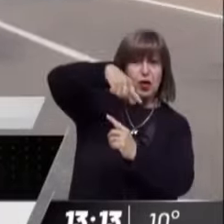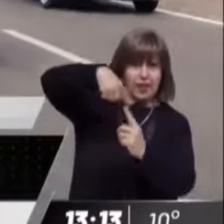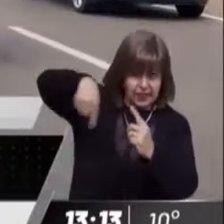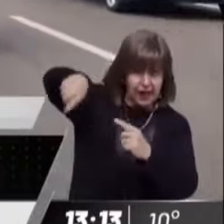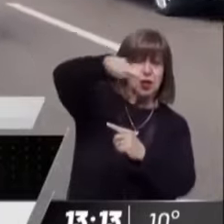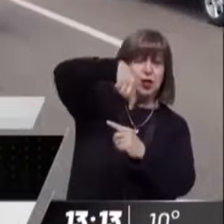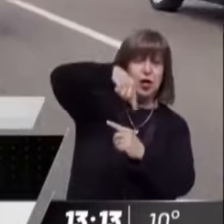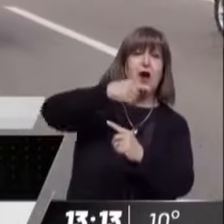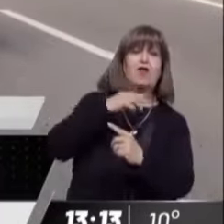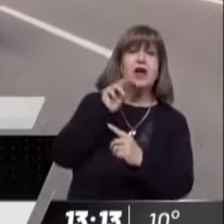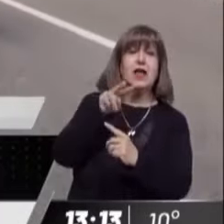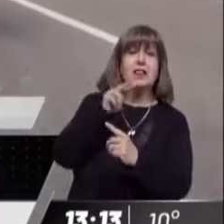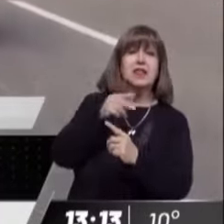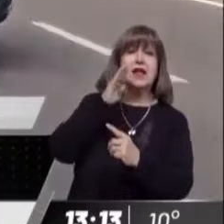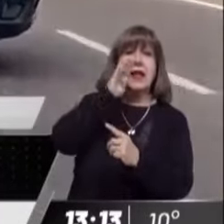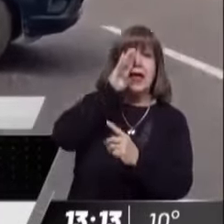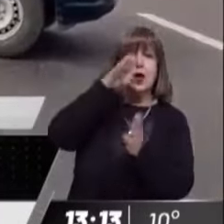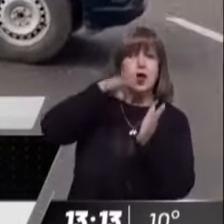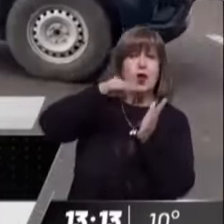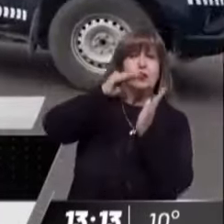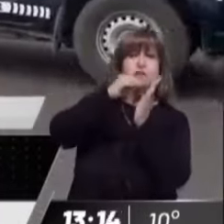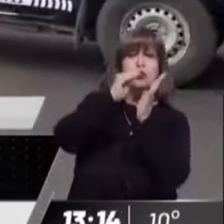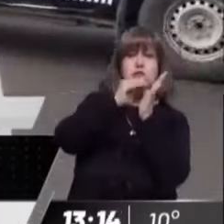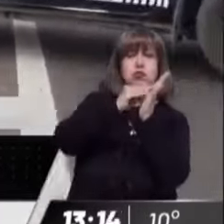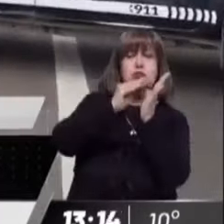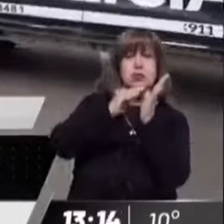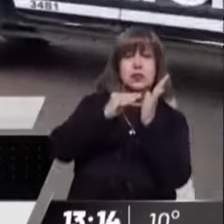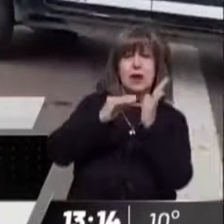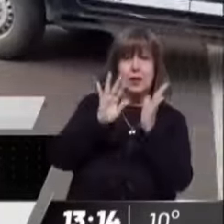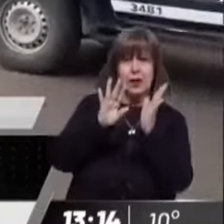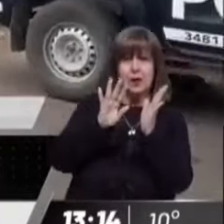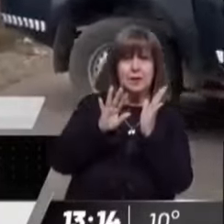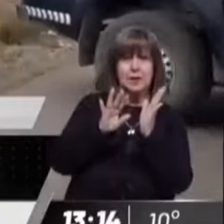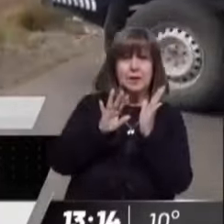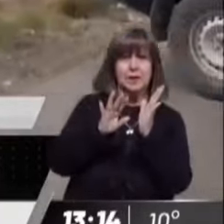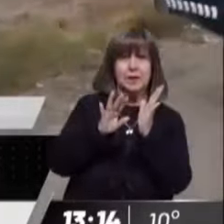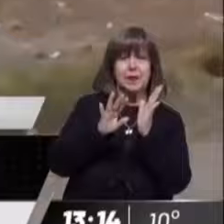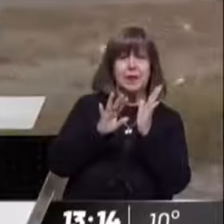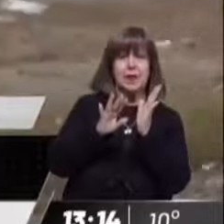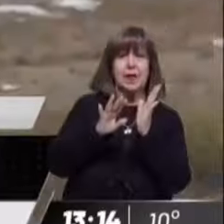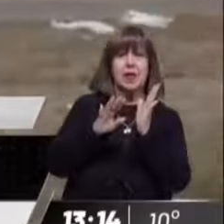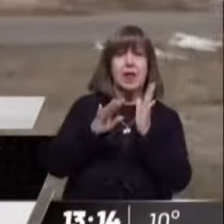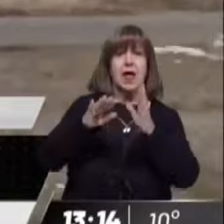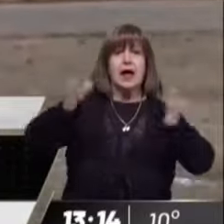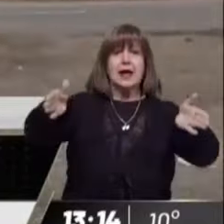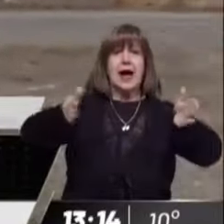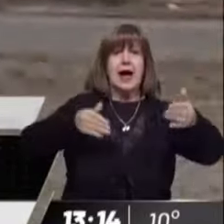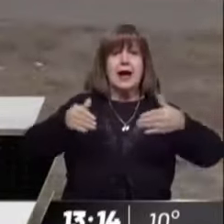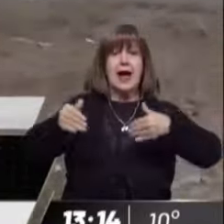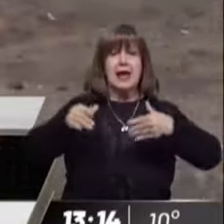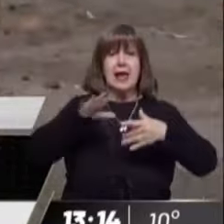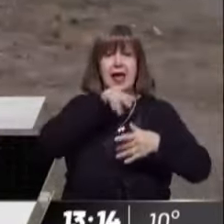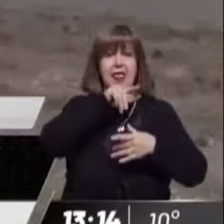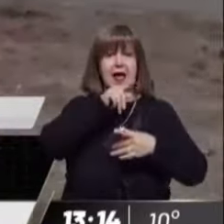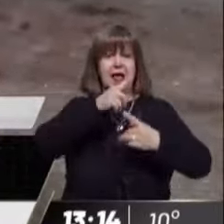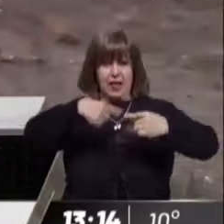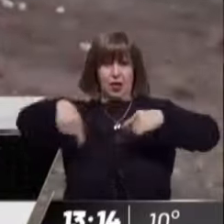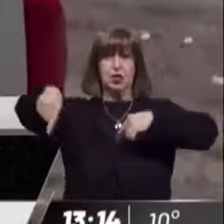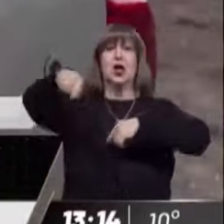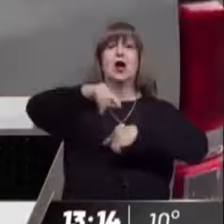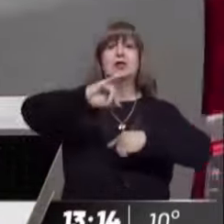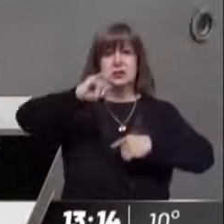Del otro lado, a ver. Vamos a ver. La caja de la camioneta está vacía. Claro. Sí, han tomado huellas. Sí, se puede